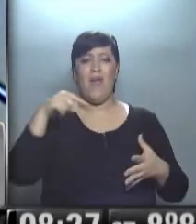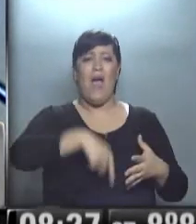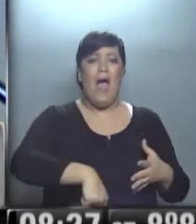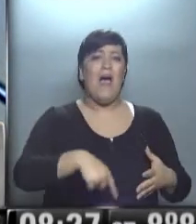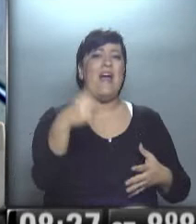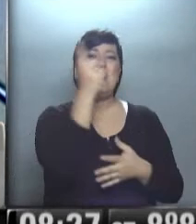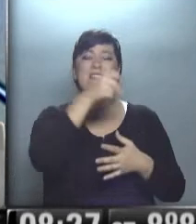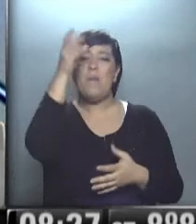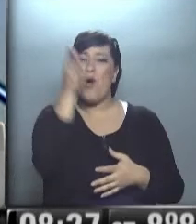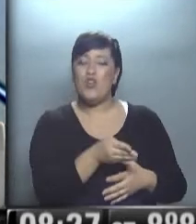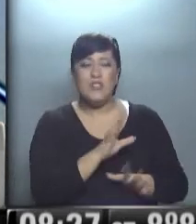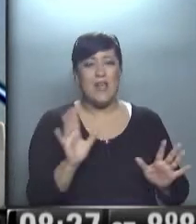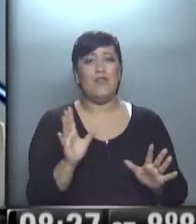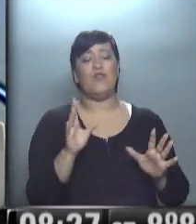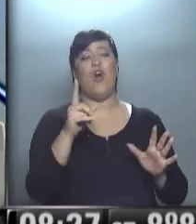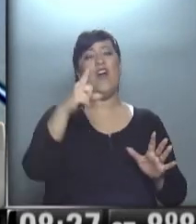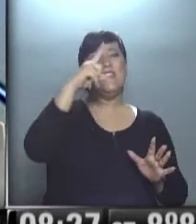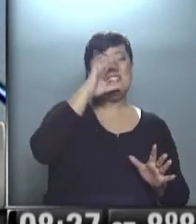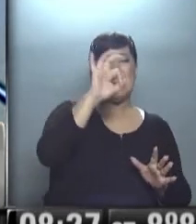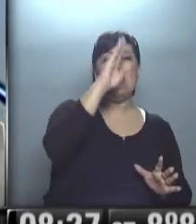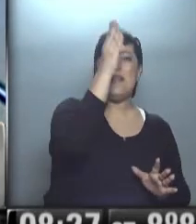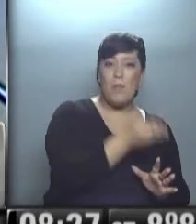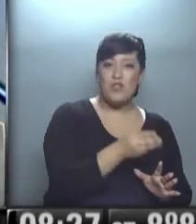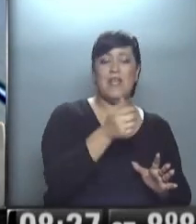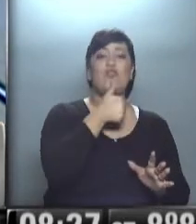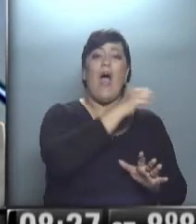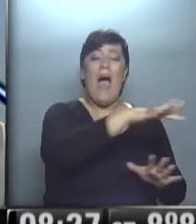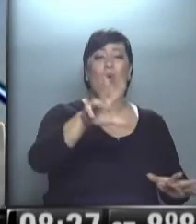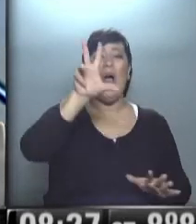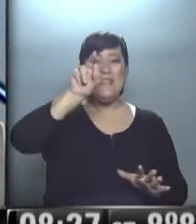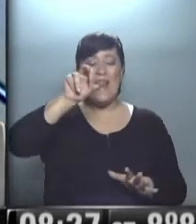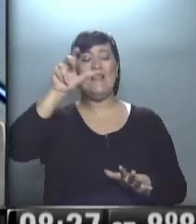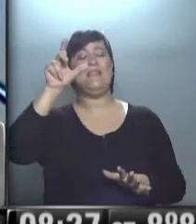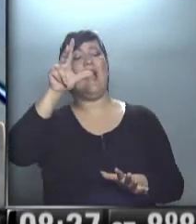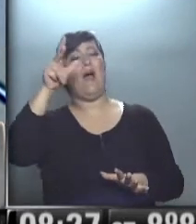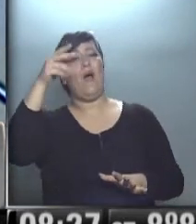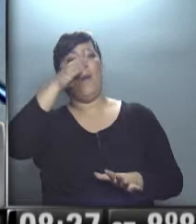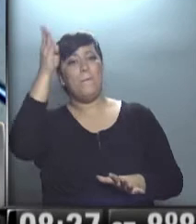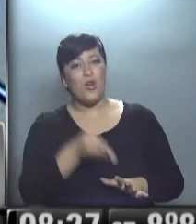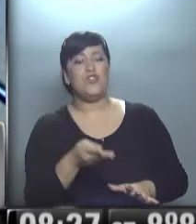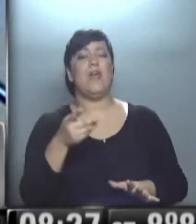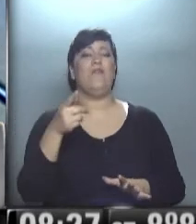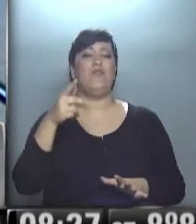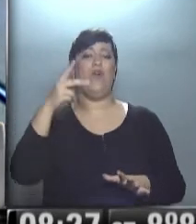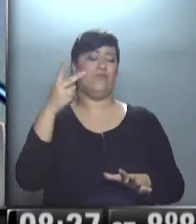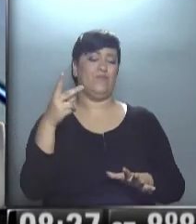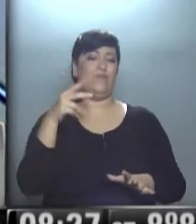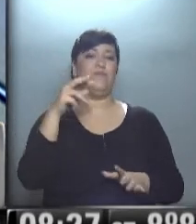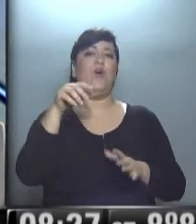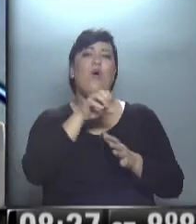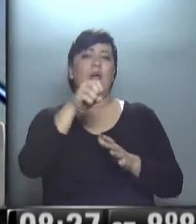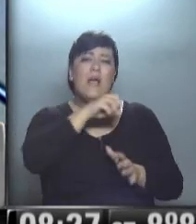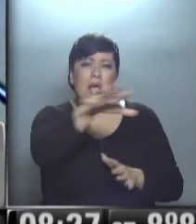mundo 70% es agua 30 por ciento tierra del 30 por ciento tierra 29 por ciento de superficie agrícola de superficie forestal